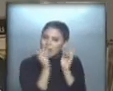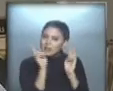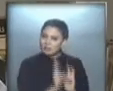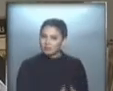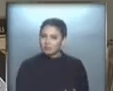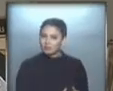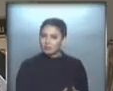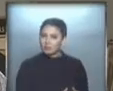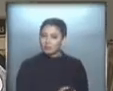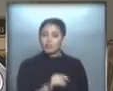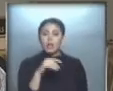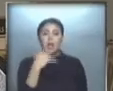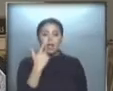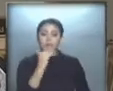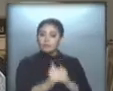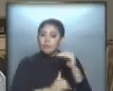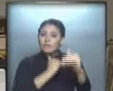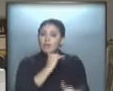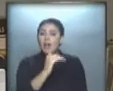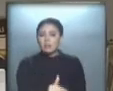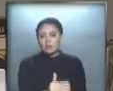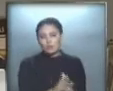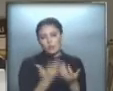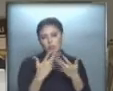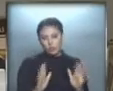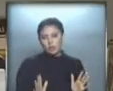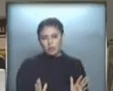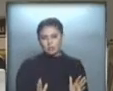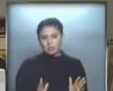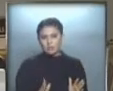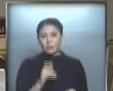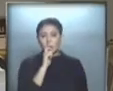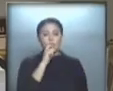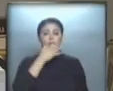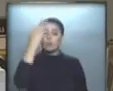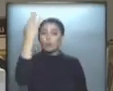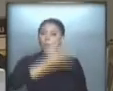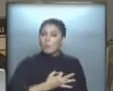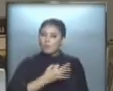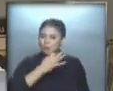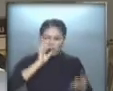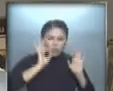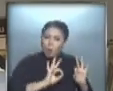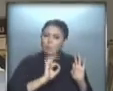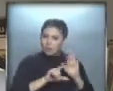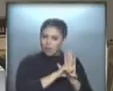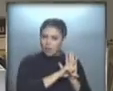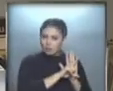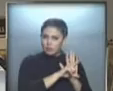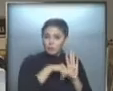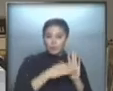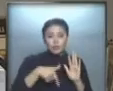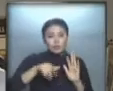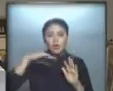que hay un avance democrático en términos de la aplicación total de la ley y que eso abre un